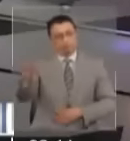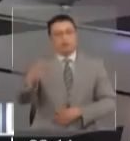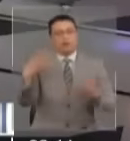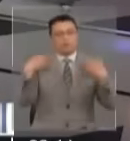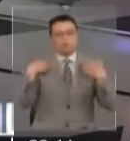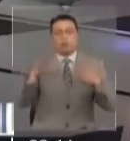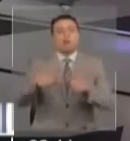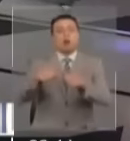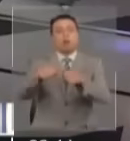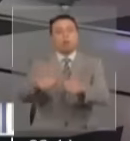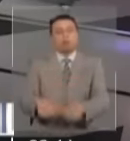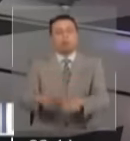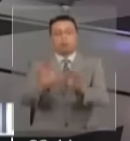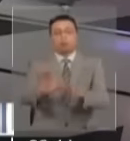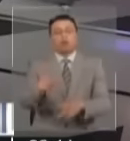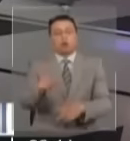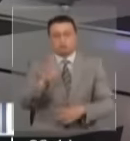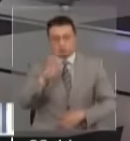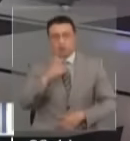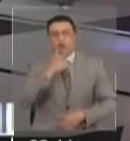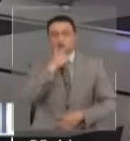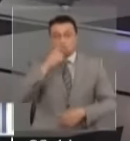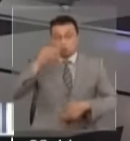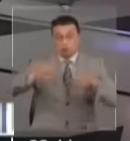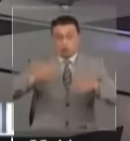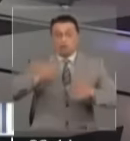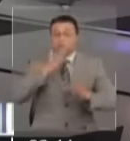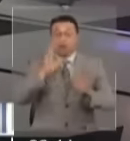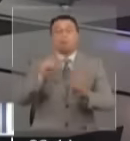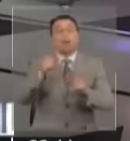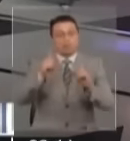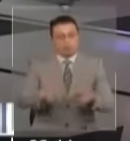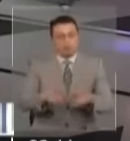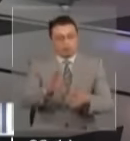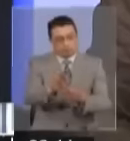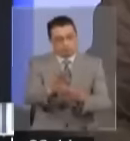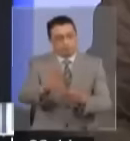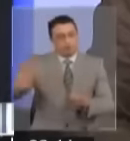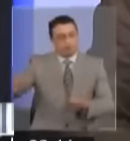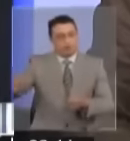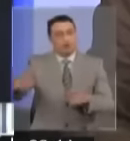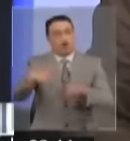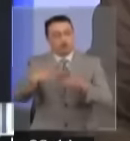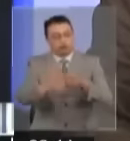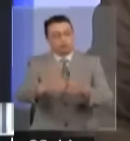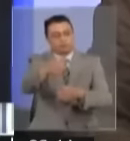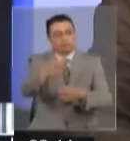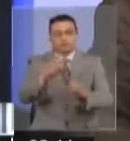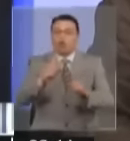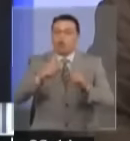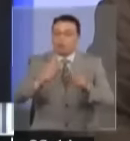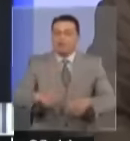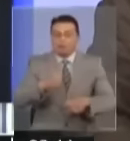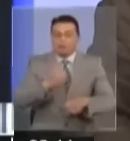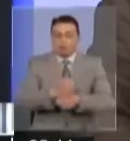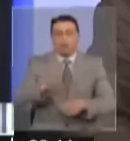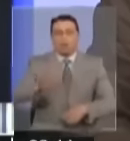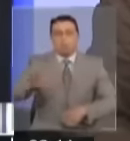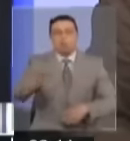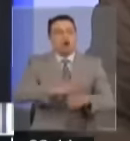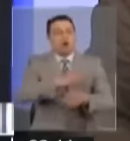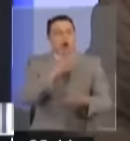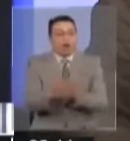es sacarlo del cargo. Digo echarlo, porque hasta que no se manifiesten las culpas, pero al menos una persona cuestionada no debe seguir trabajando en lo mismo hasta